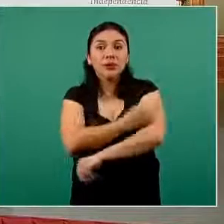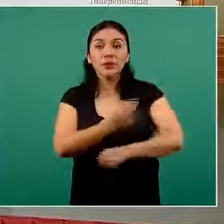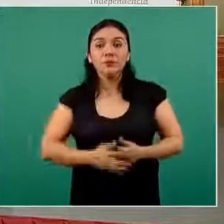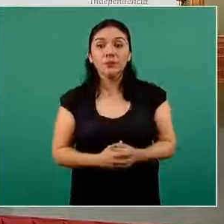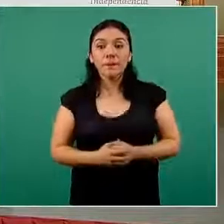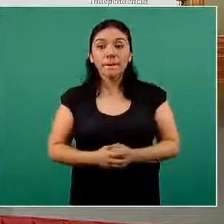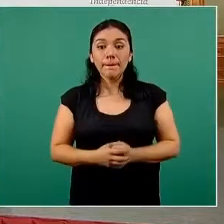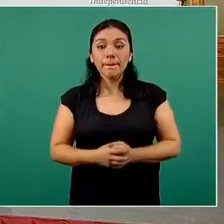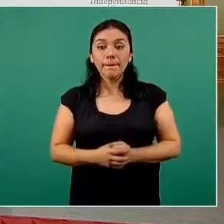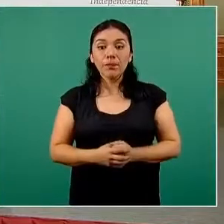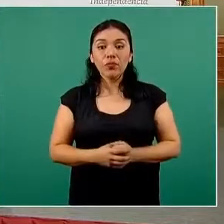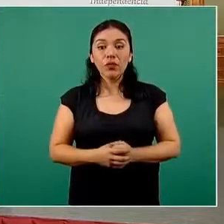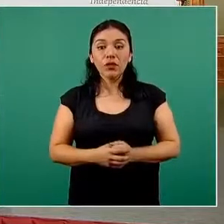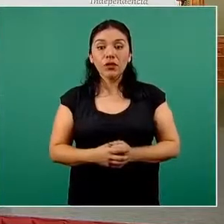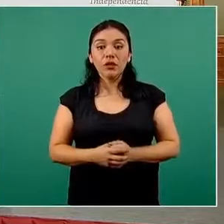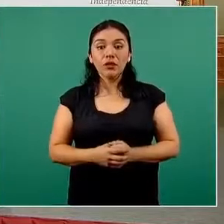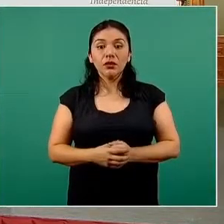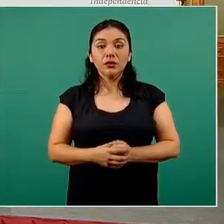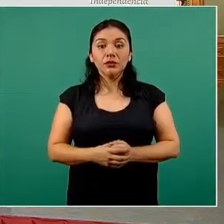favor.